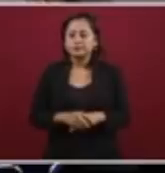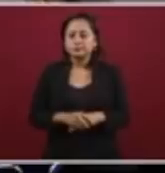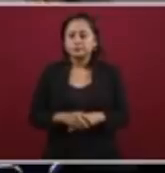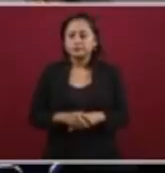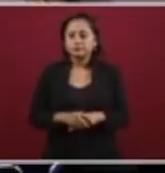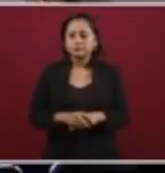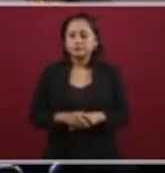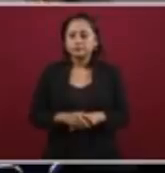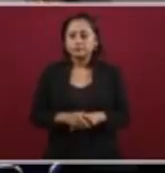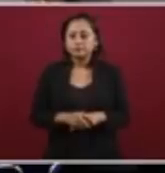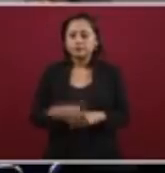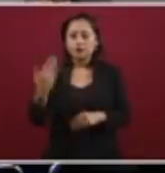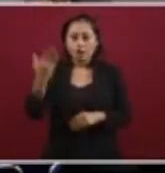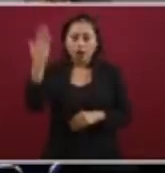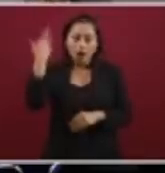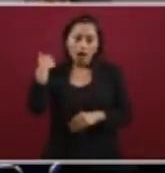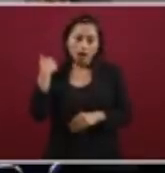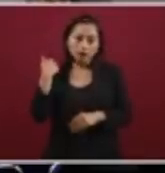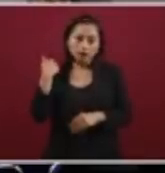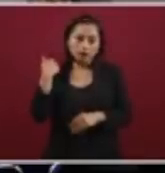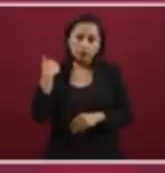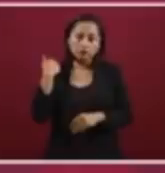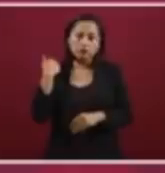un programa especial